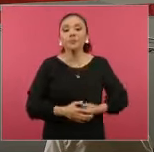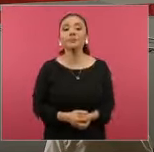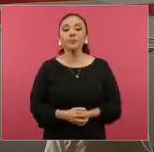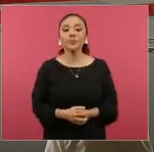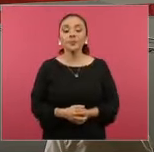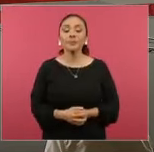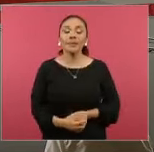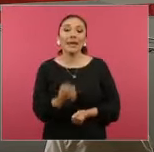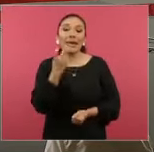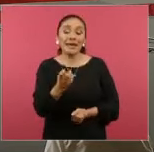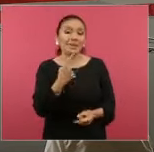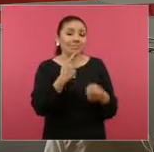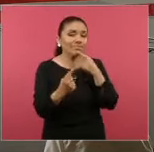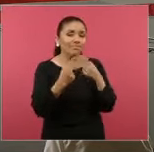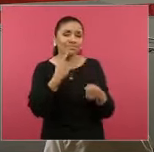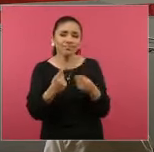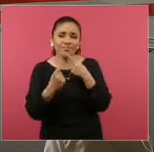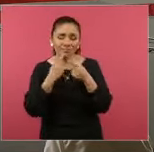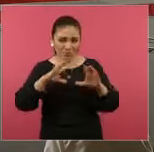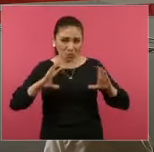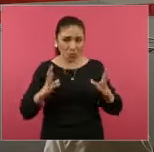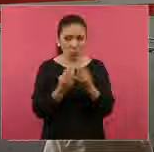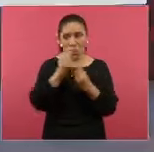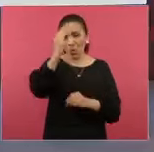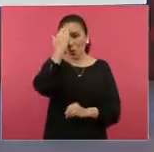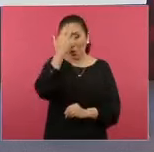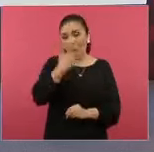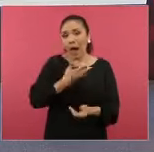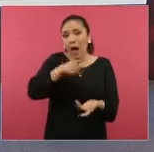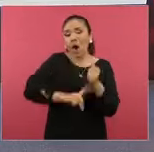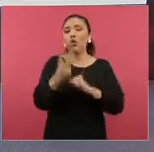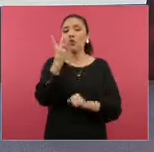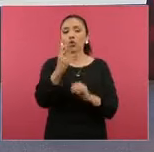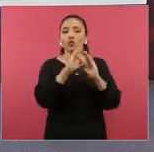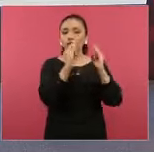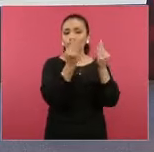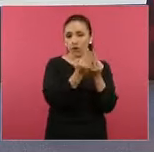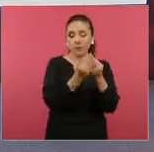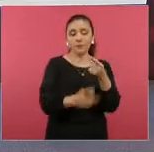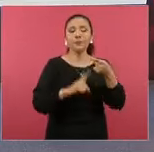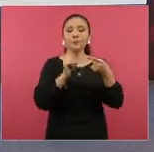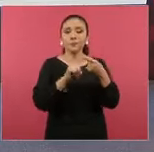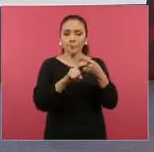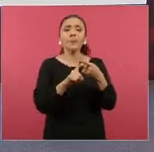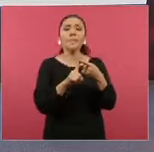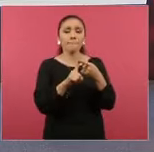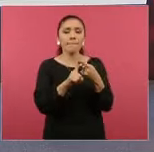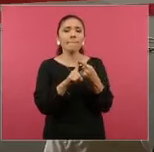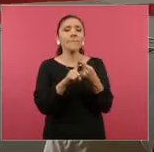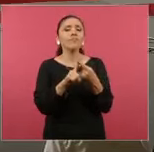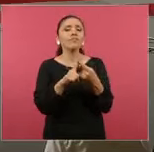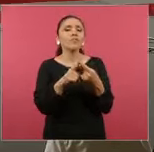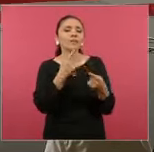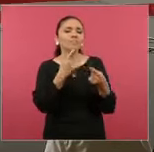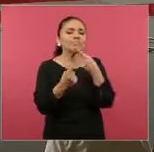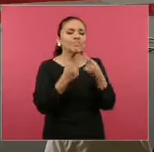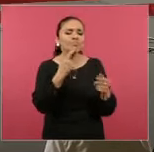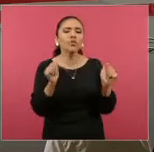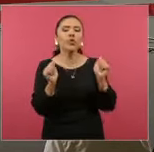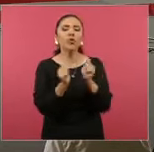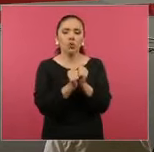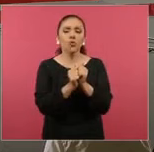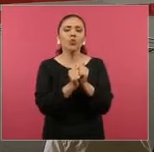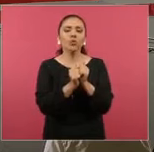de saberes abarcó 2 modalidades, una de interacción fundamentalmente a través